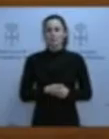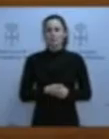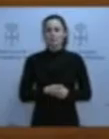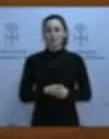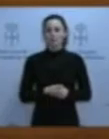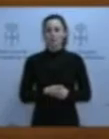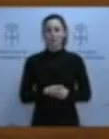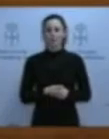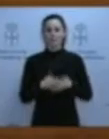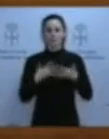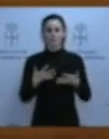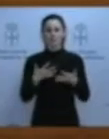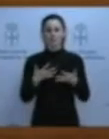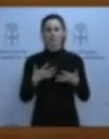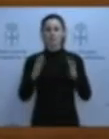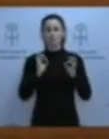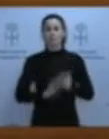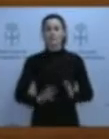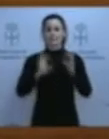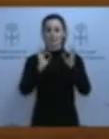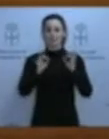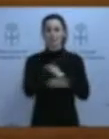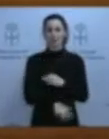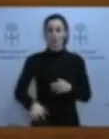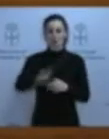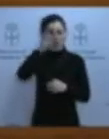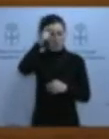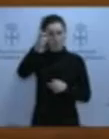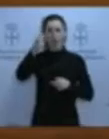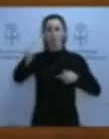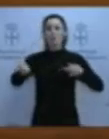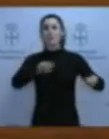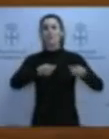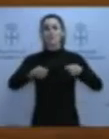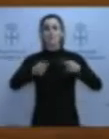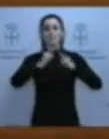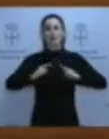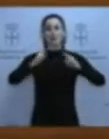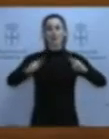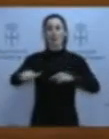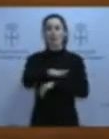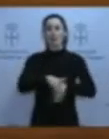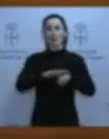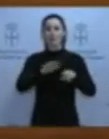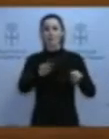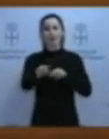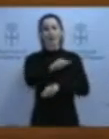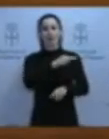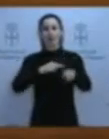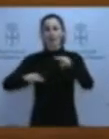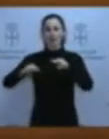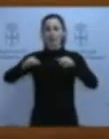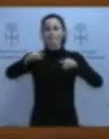Pero además, y especialmente en las zonas rurales, los mercados sirven de espacio para el encuentro y las